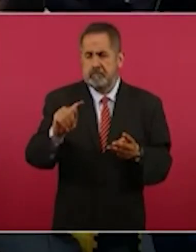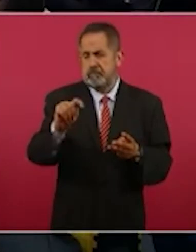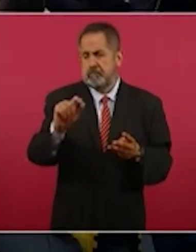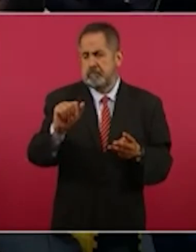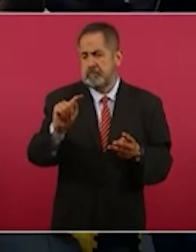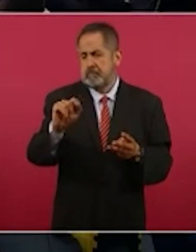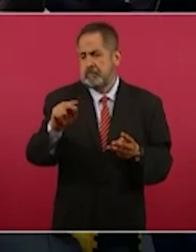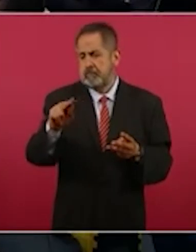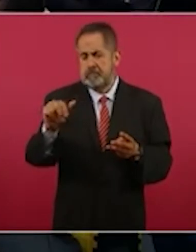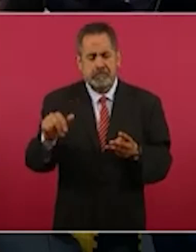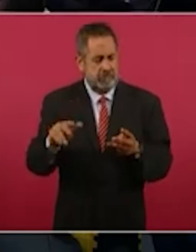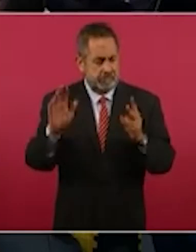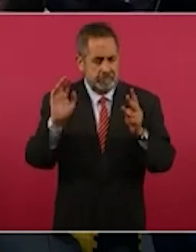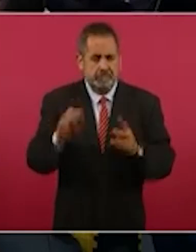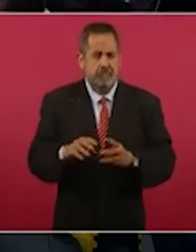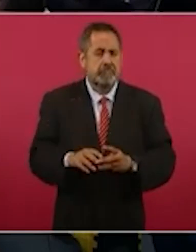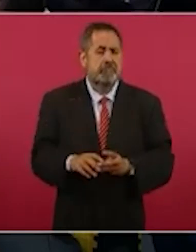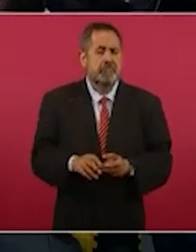Tatiana.